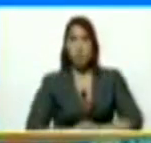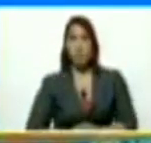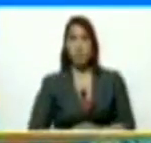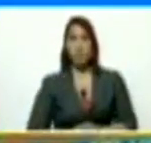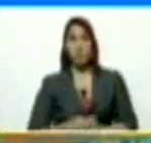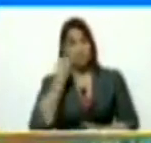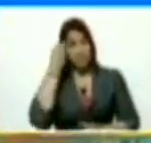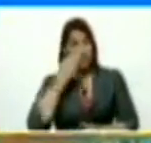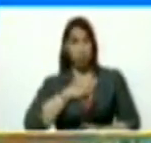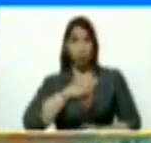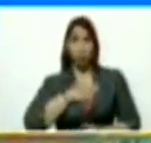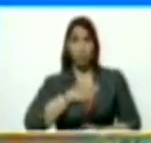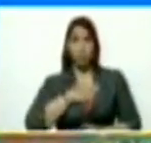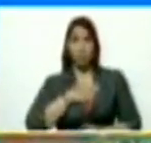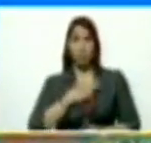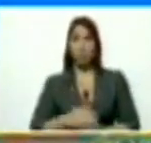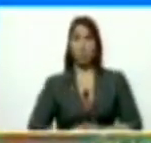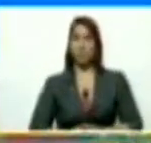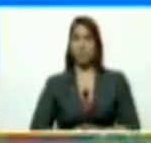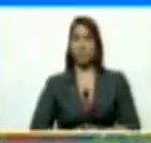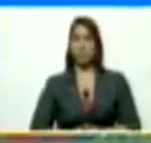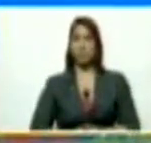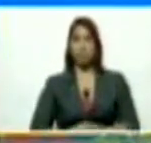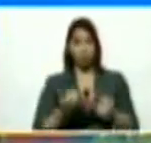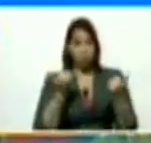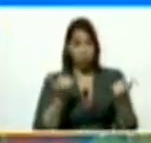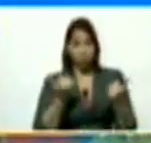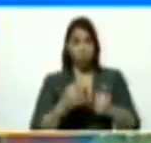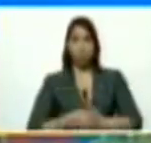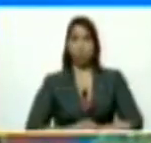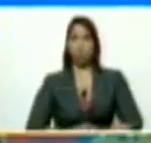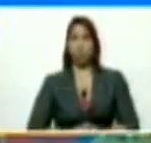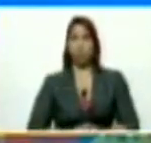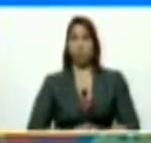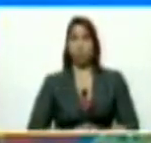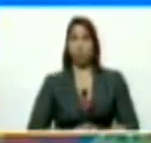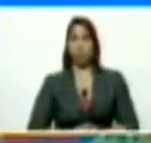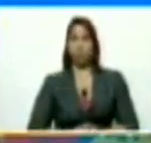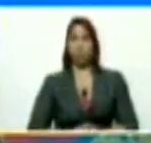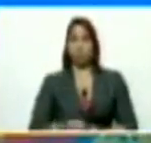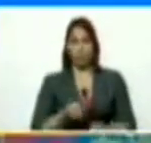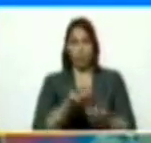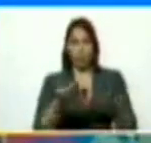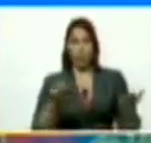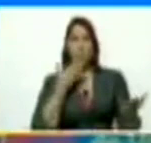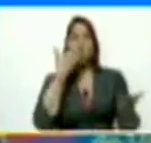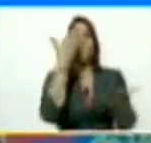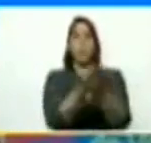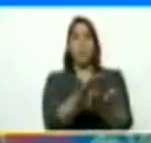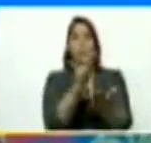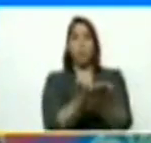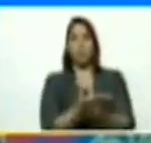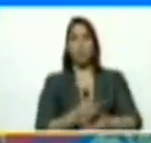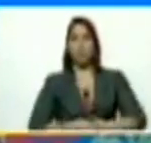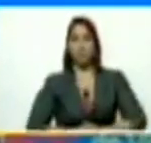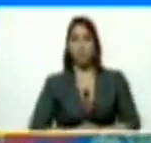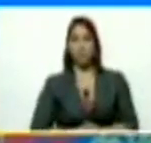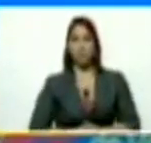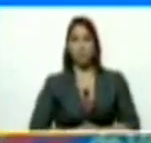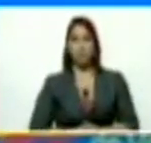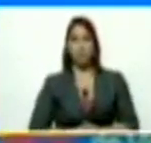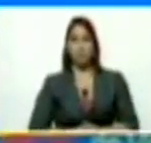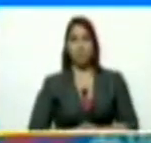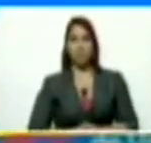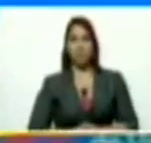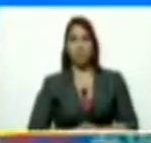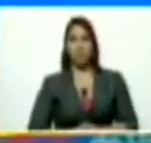las necesidades de los trabajadores de Venezuela, dado que buscan recuperar el sueldo de todas las tablas salariales.